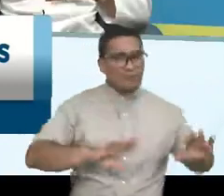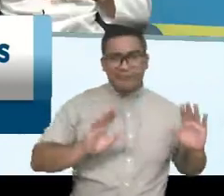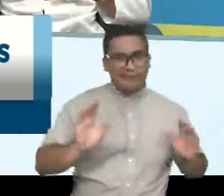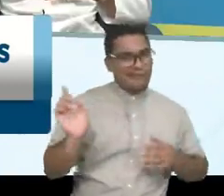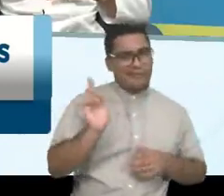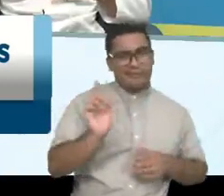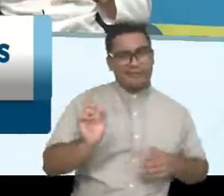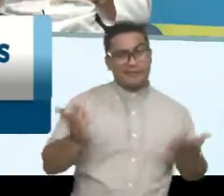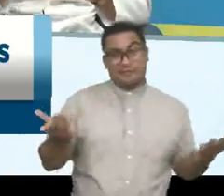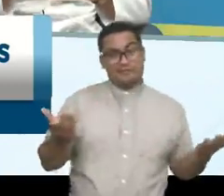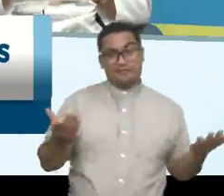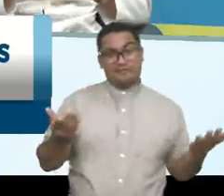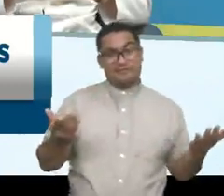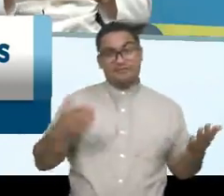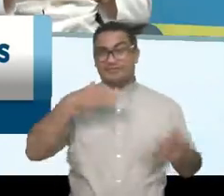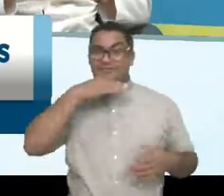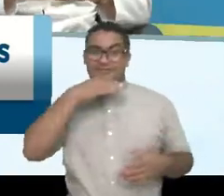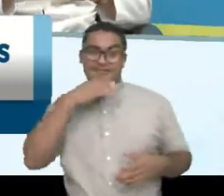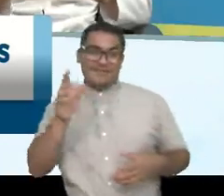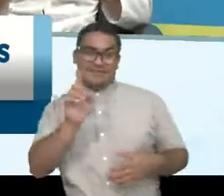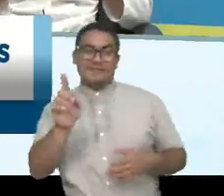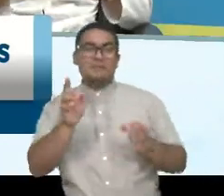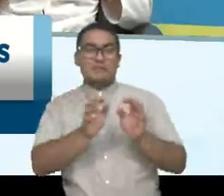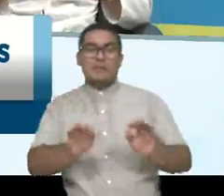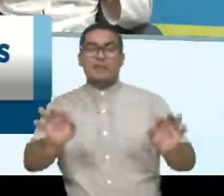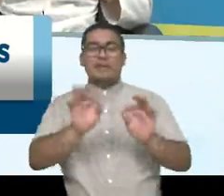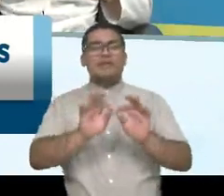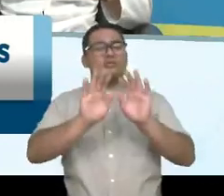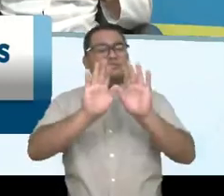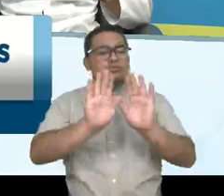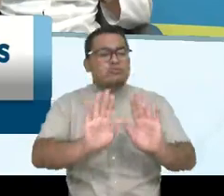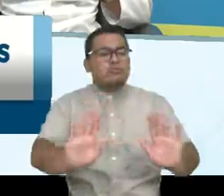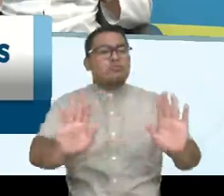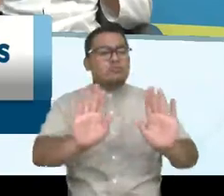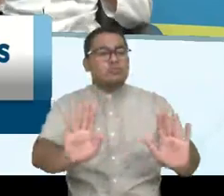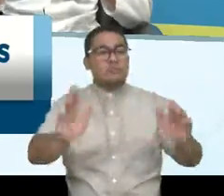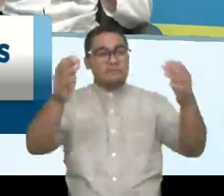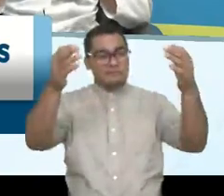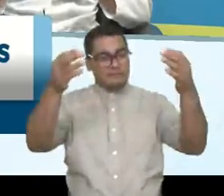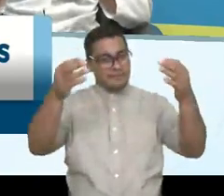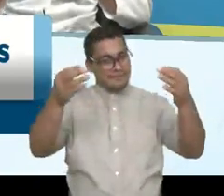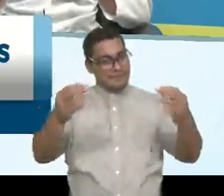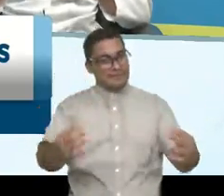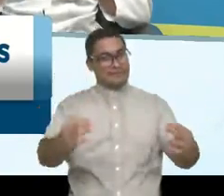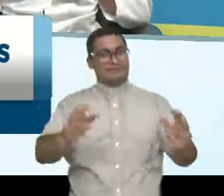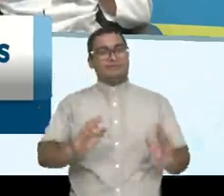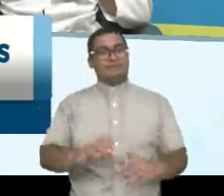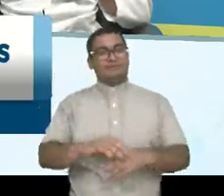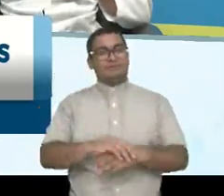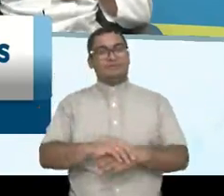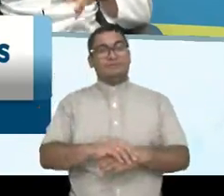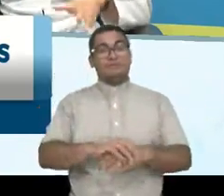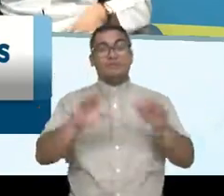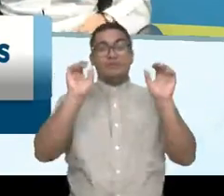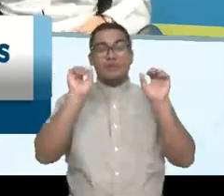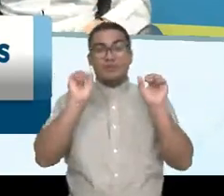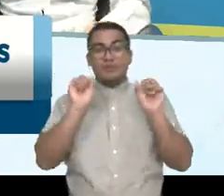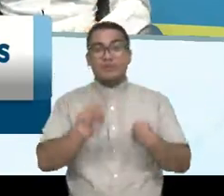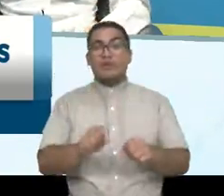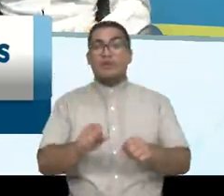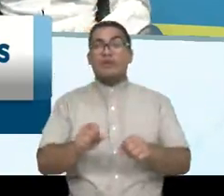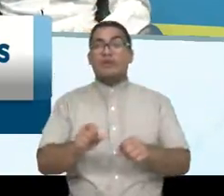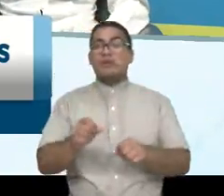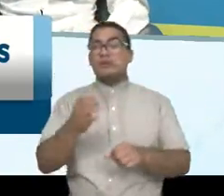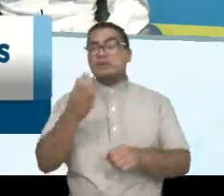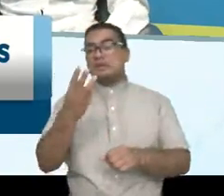Y eso hay que detenerlo para que no nos afecte. Porque, ¿qué pasa? Lo que podemos obtener es, en un periodo de